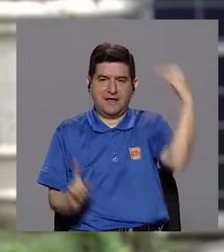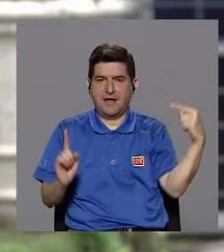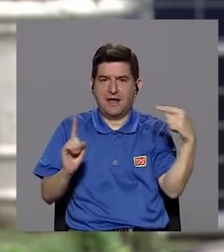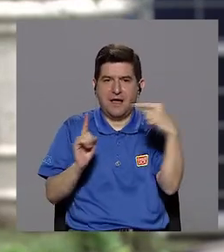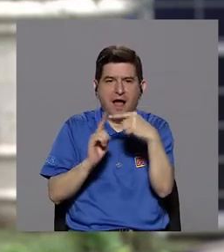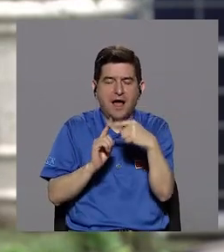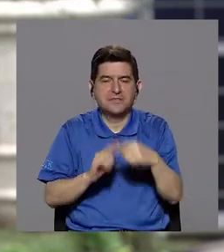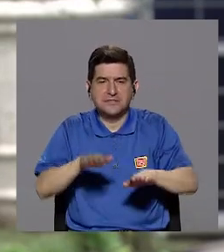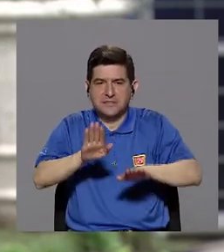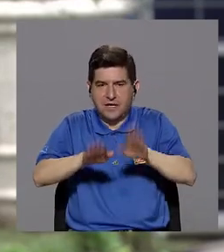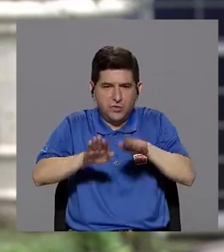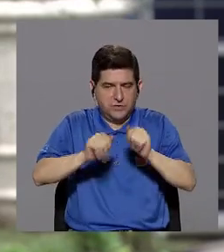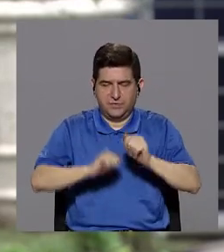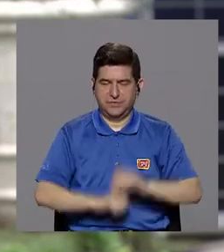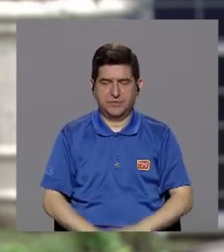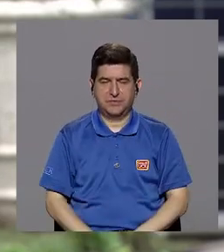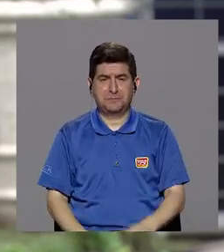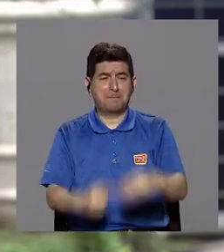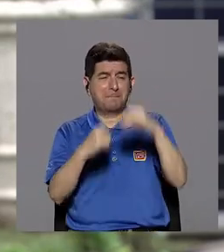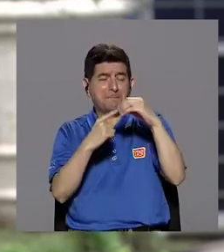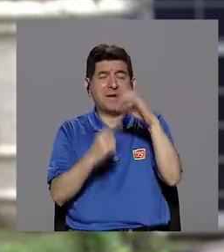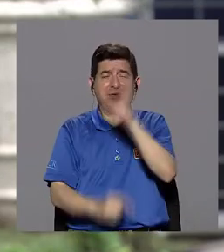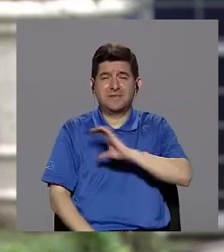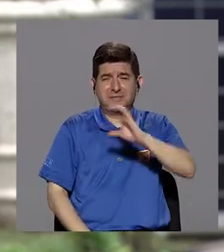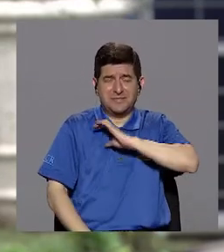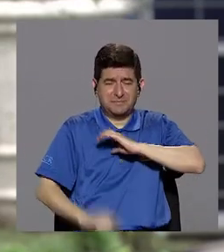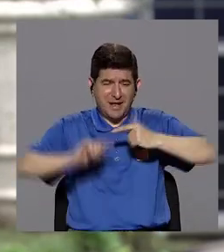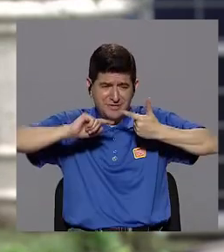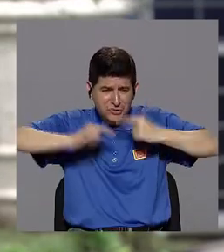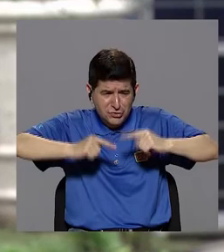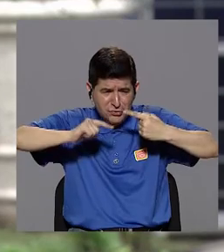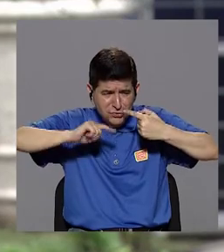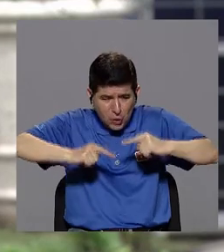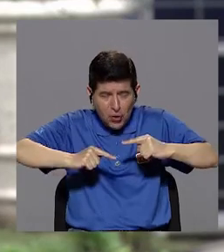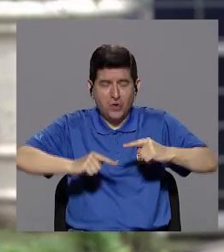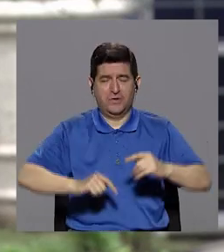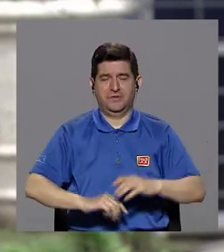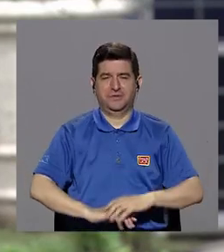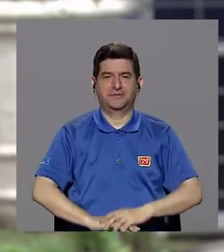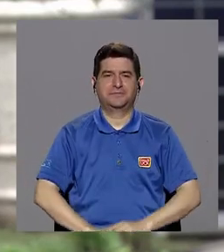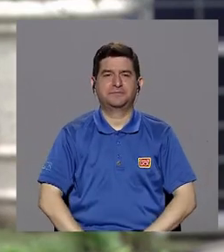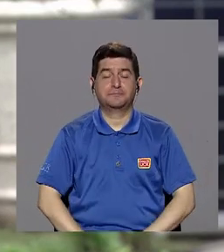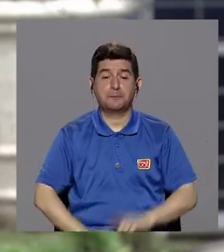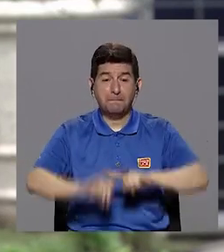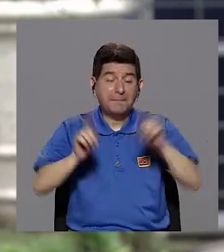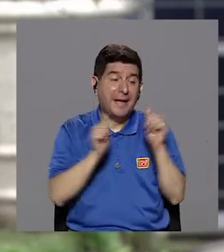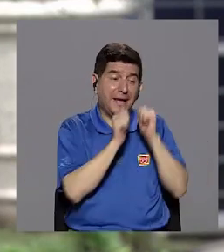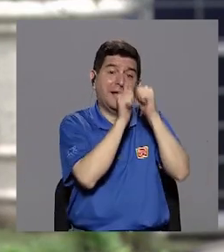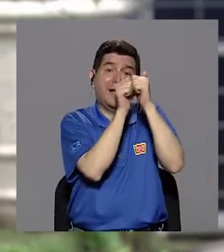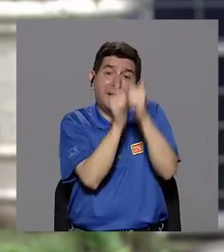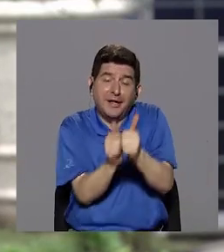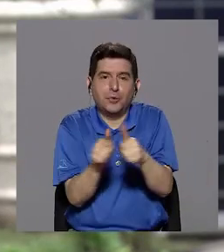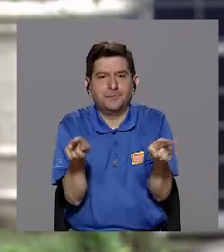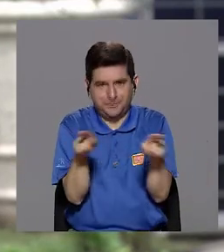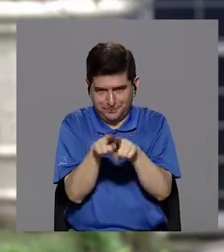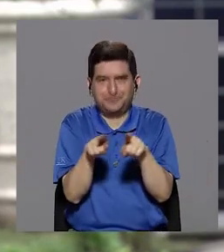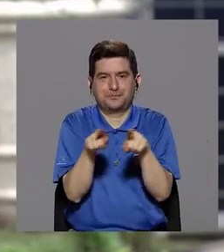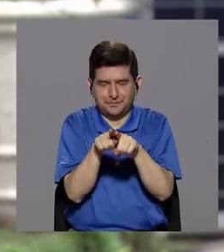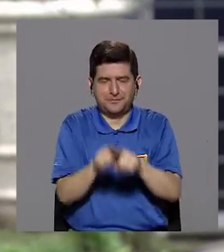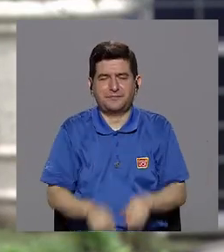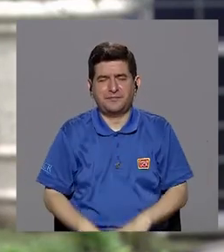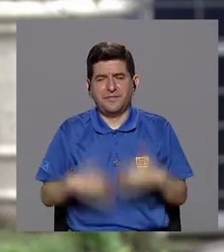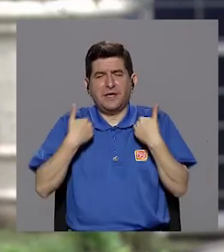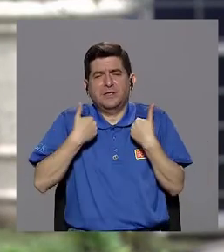la punta del pie. Es la principal característica, ¿verdad? Un trastorno de dolor, pero se acompaña además